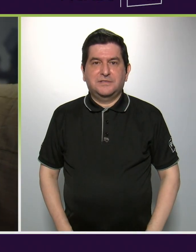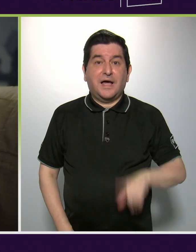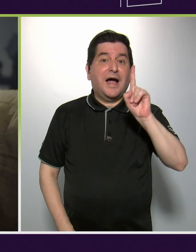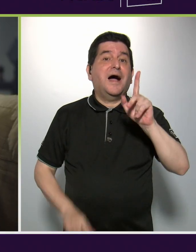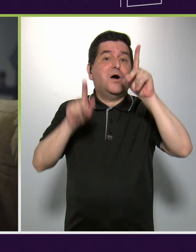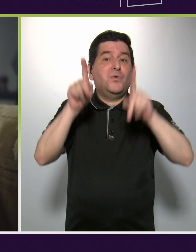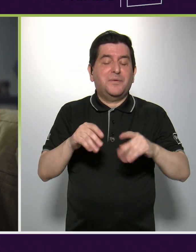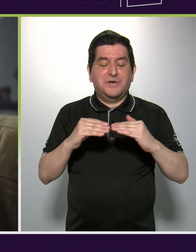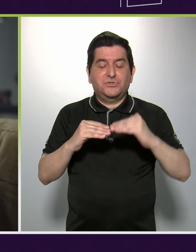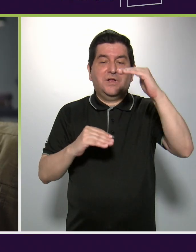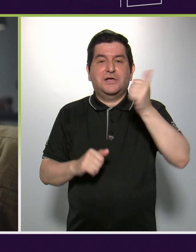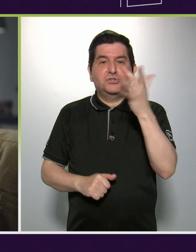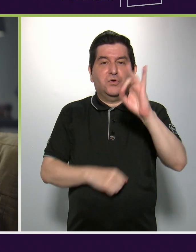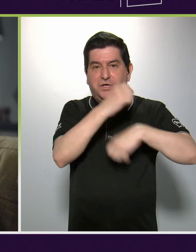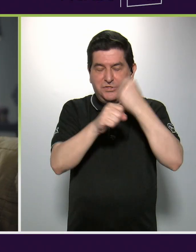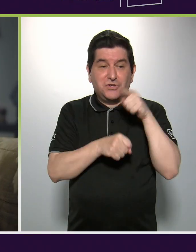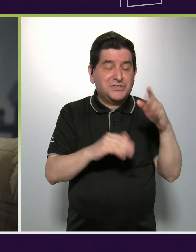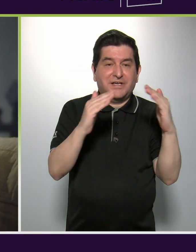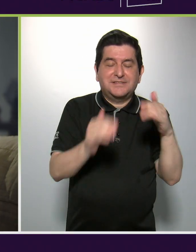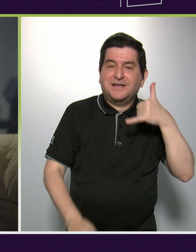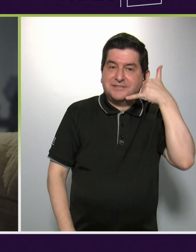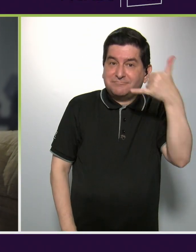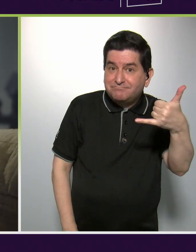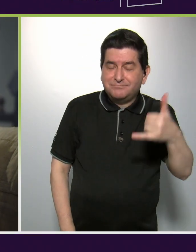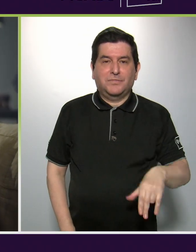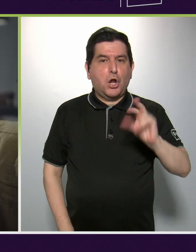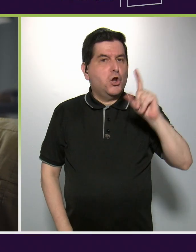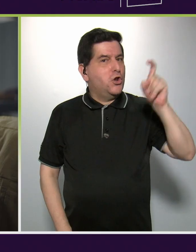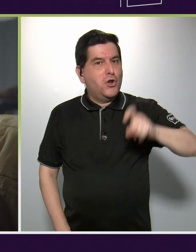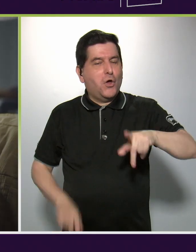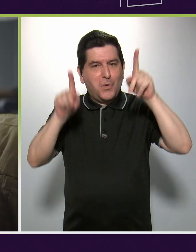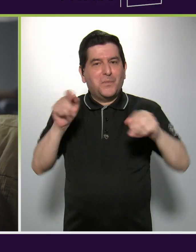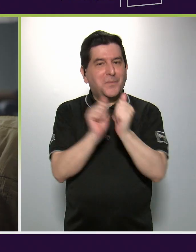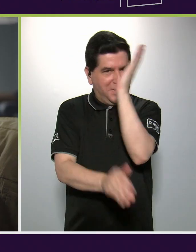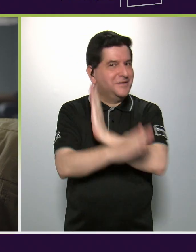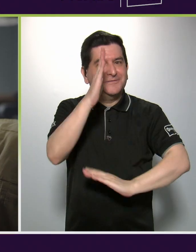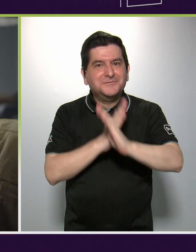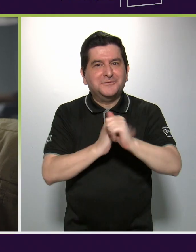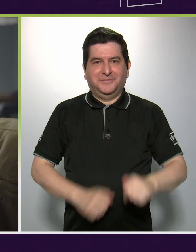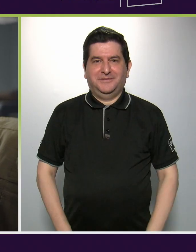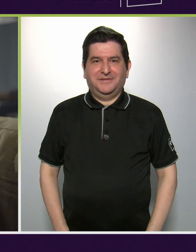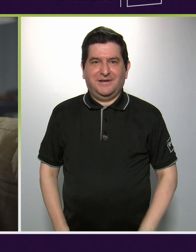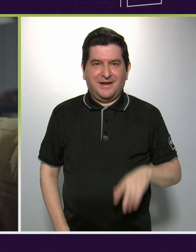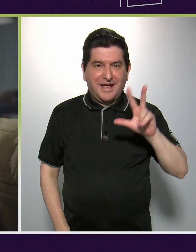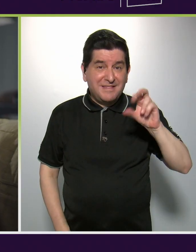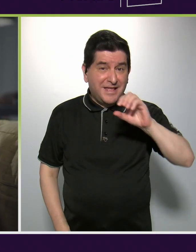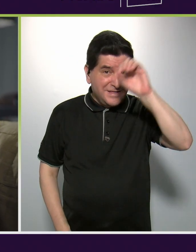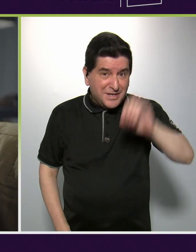no necesariamente a la persona con discapacidad. O sea que ese 30% de violencia física y ese 55% de